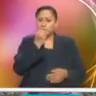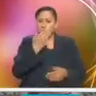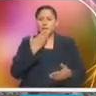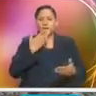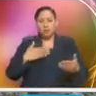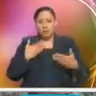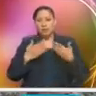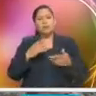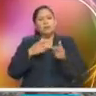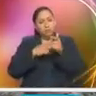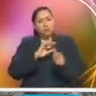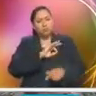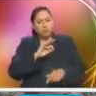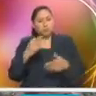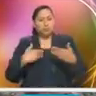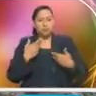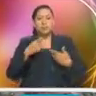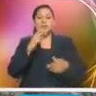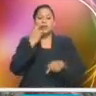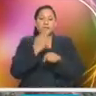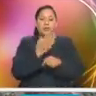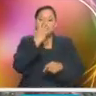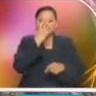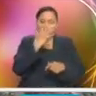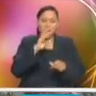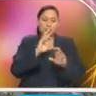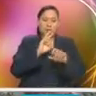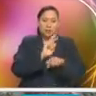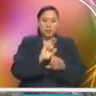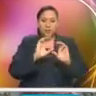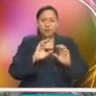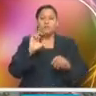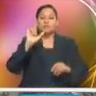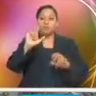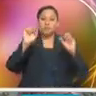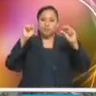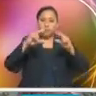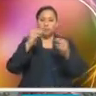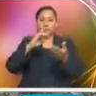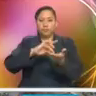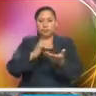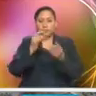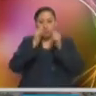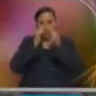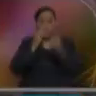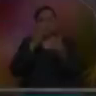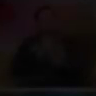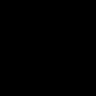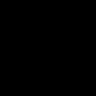es que sigamos divirtiéndonos con responsabilidad. Los veo el próximo lunes. Muchas gracias por su atención. Buen día.